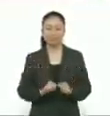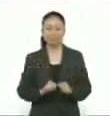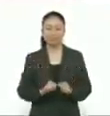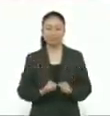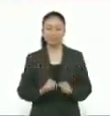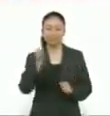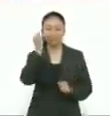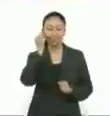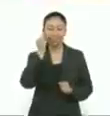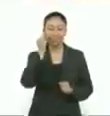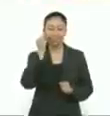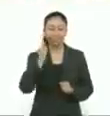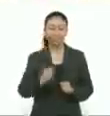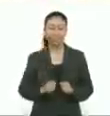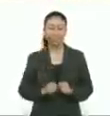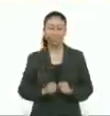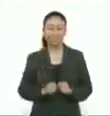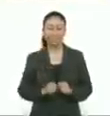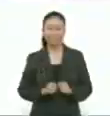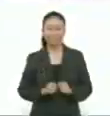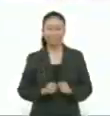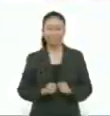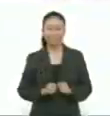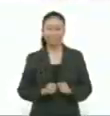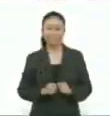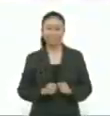de Guerrero.